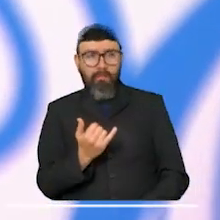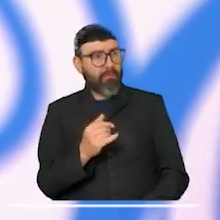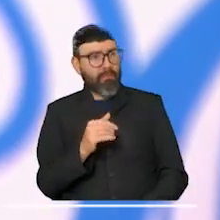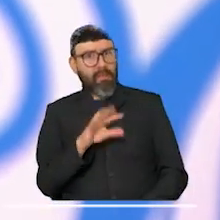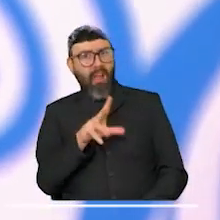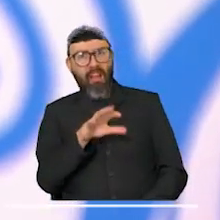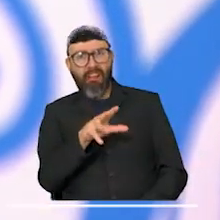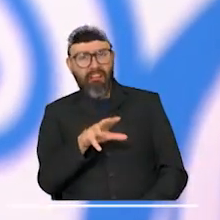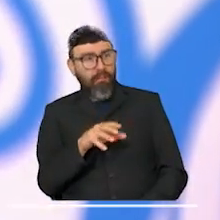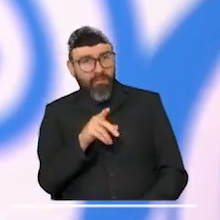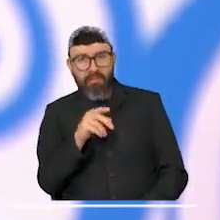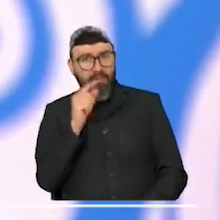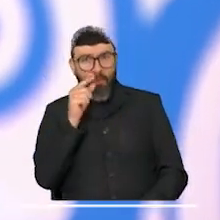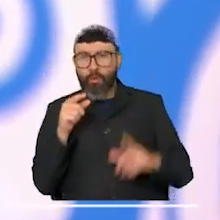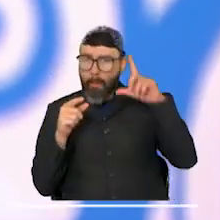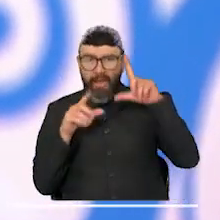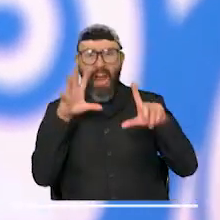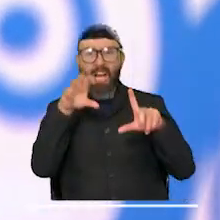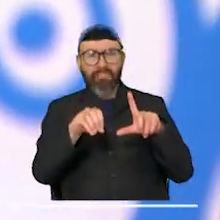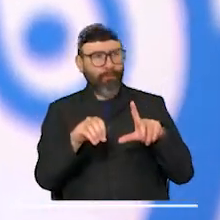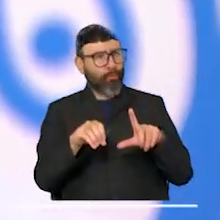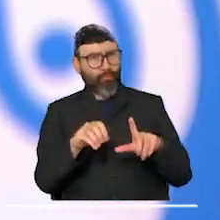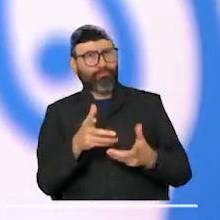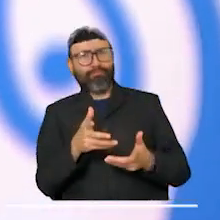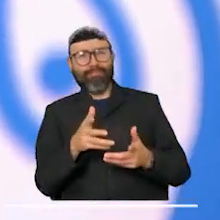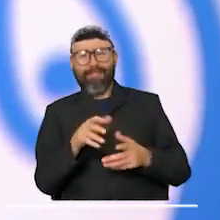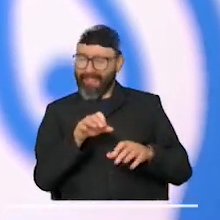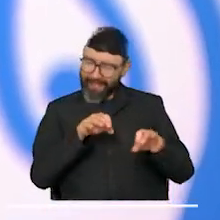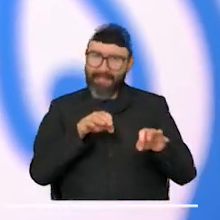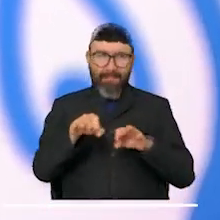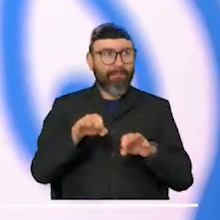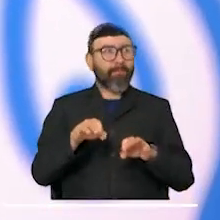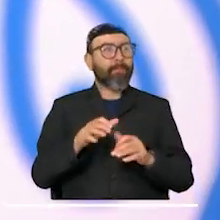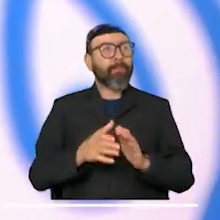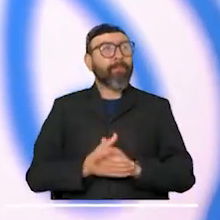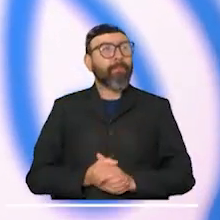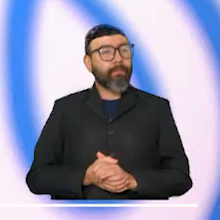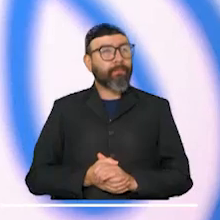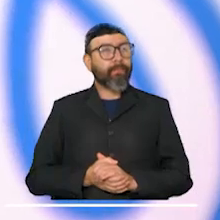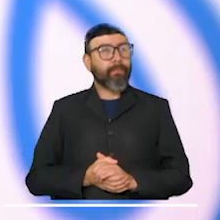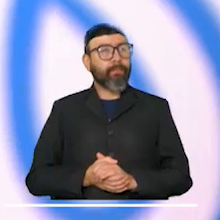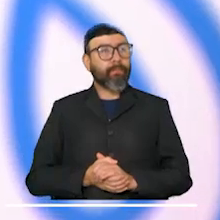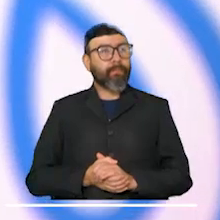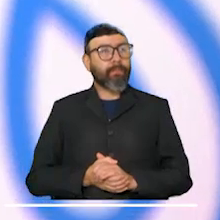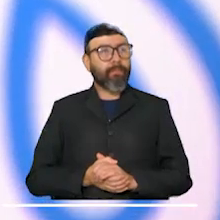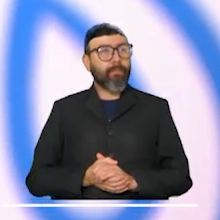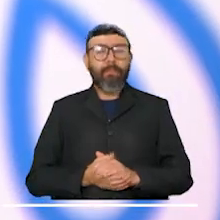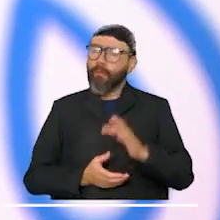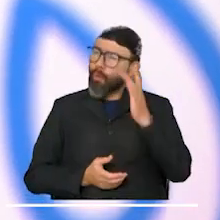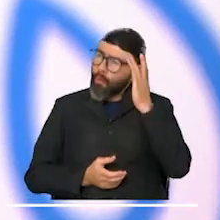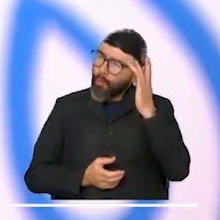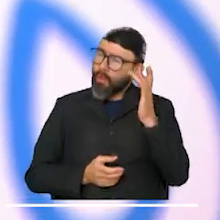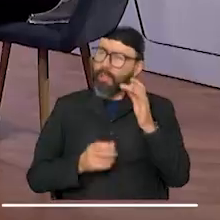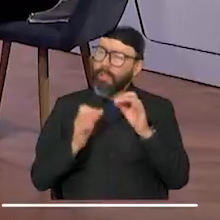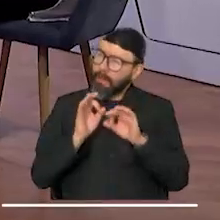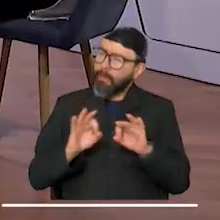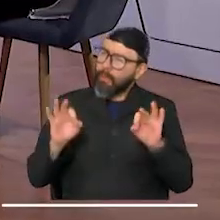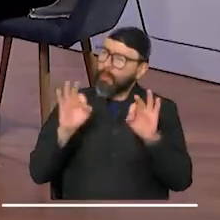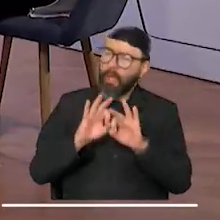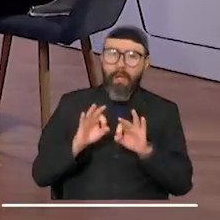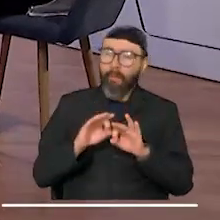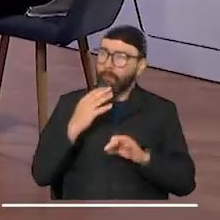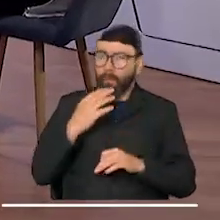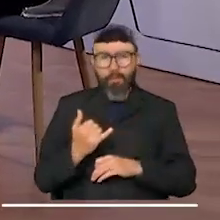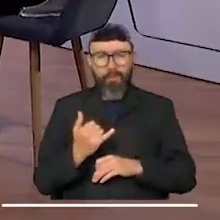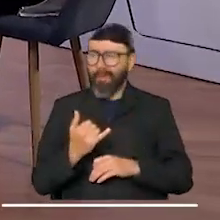así que muerde porque también ahí está miramos aquí y Por qué es importante Por ejemplo cortar